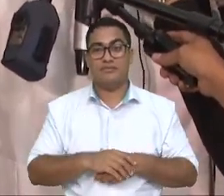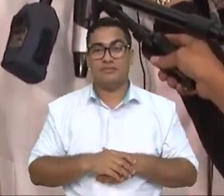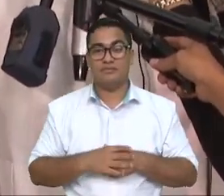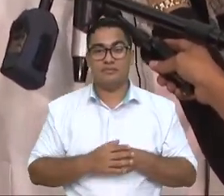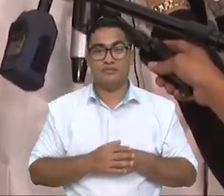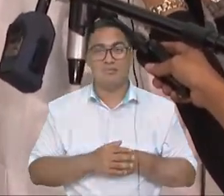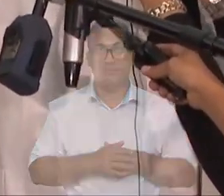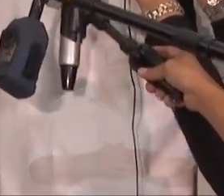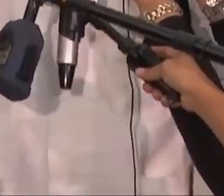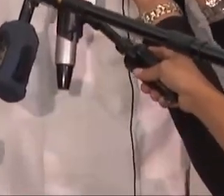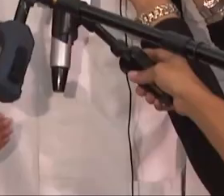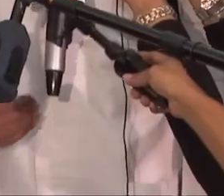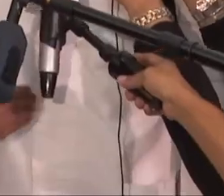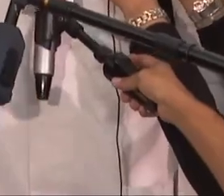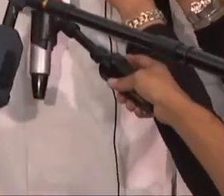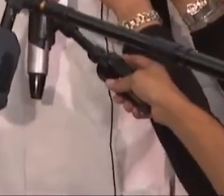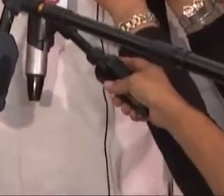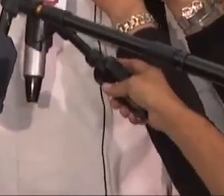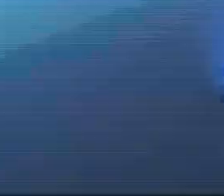Paz.